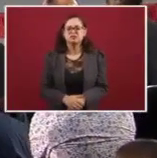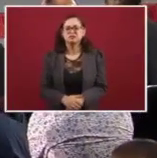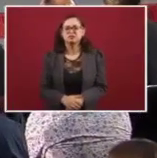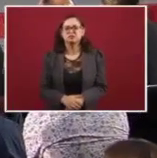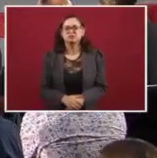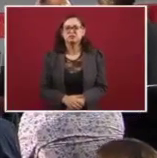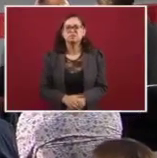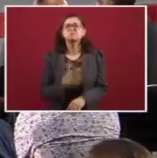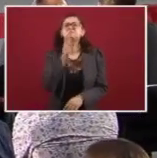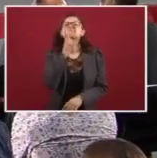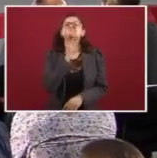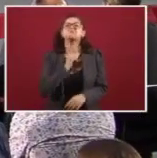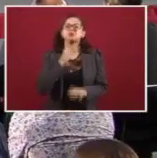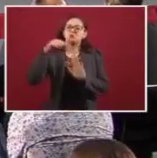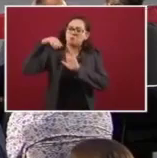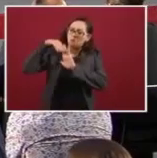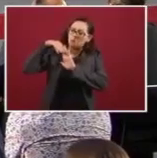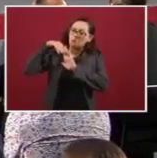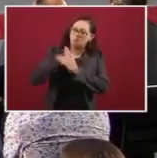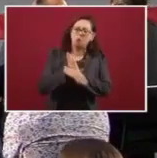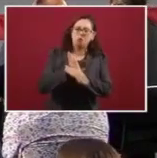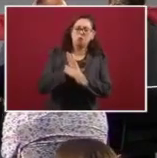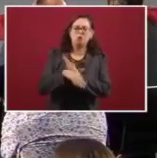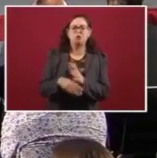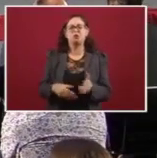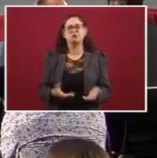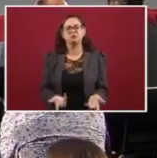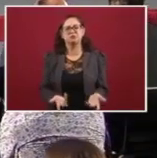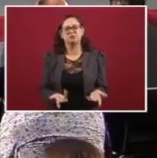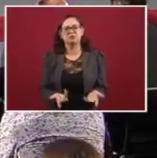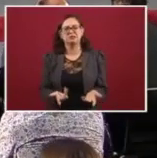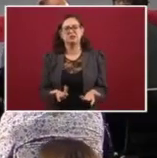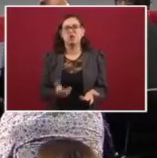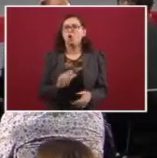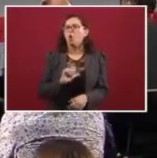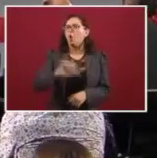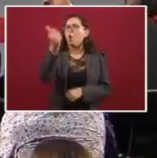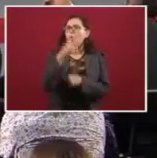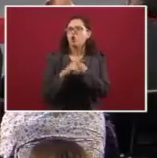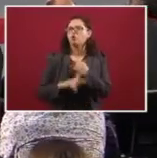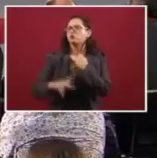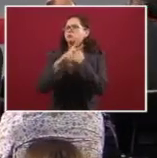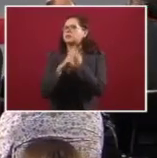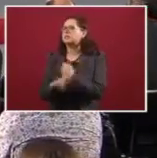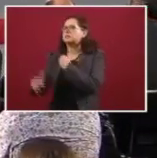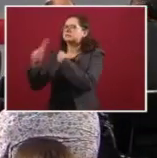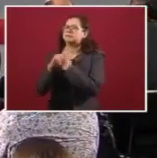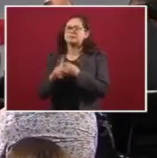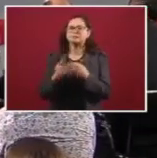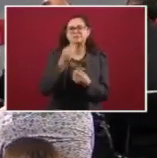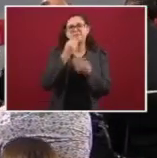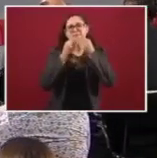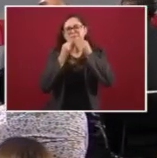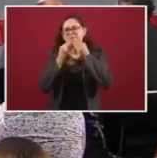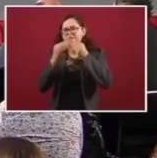Caída en la producción petrolera, más dependencia en